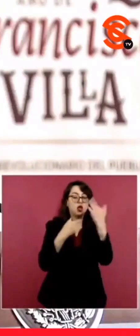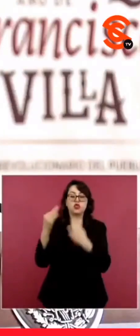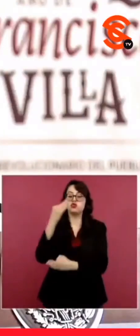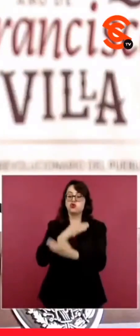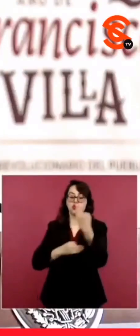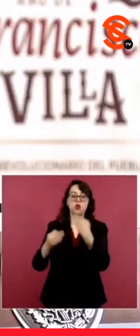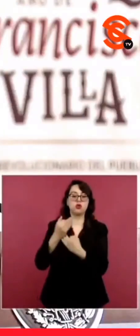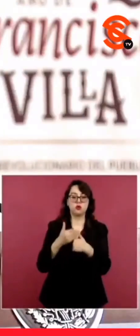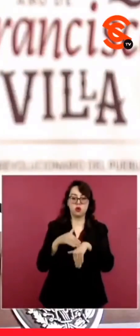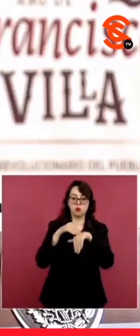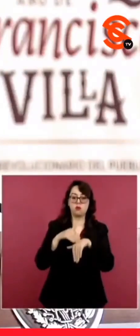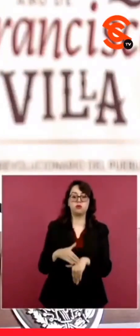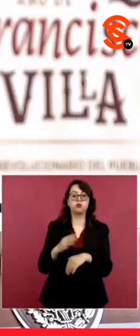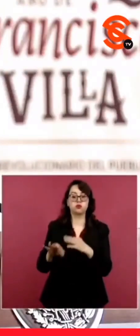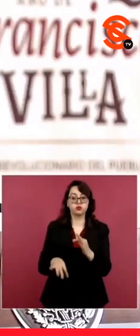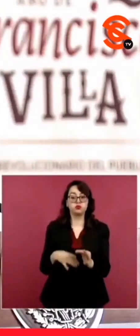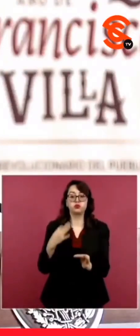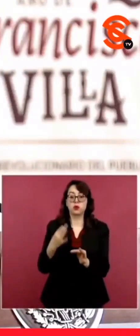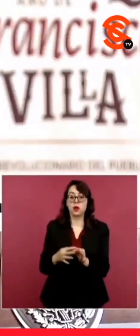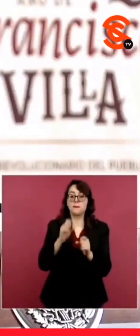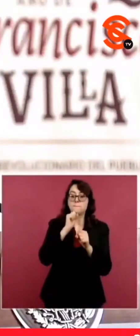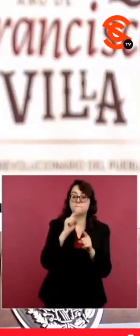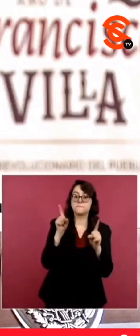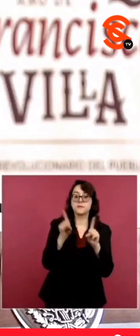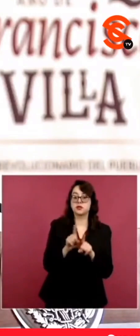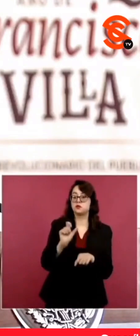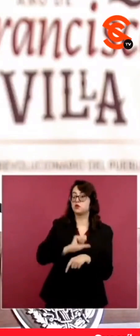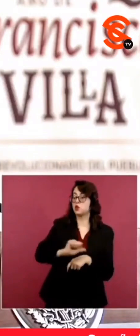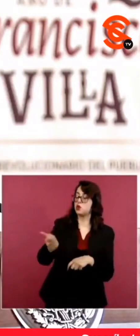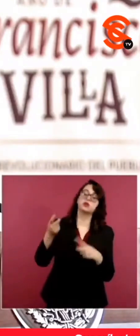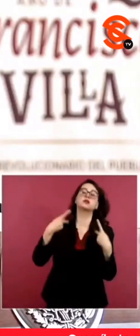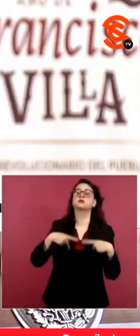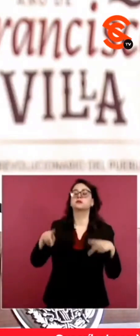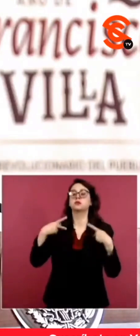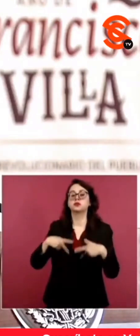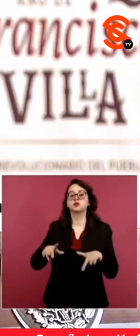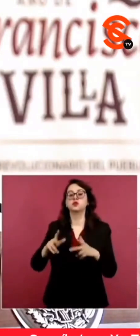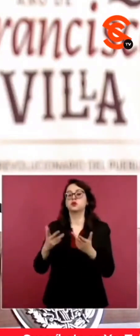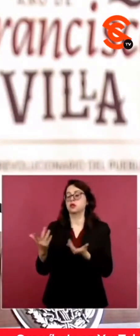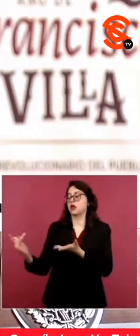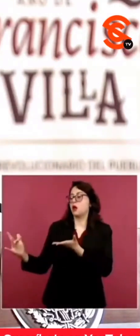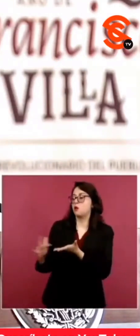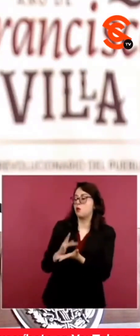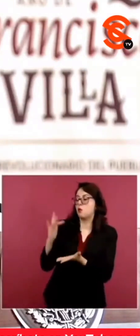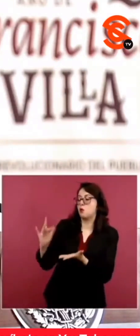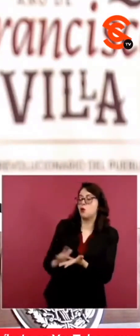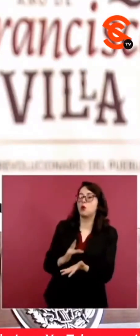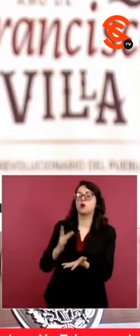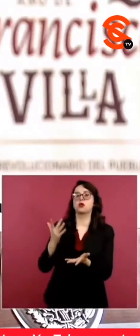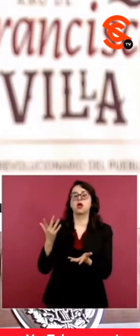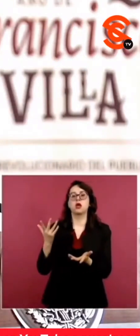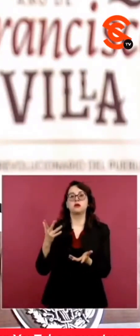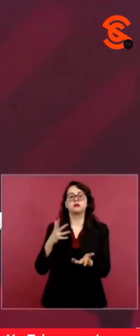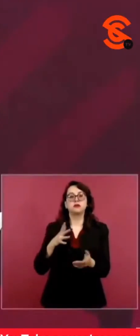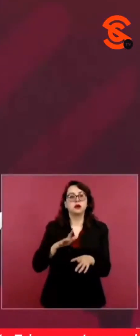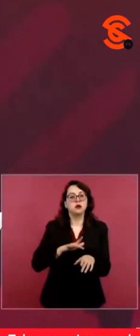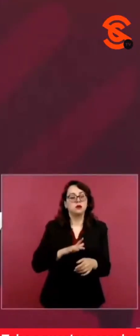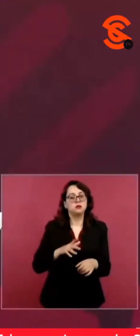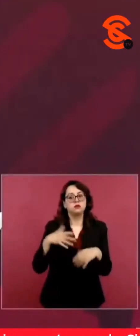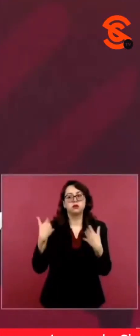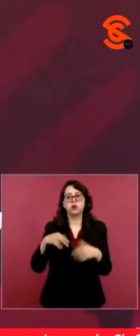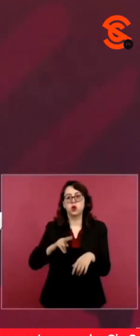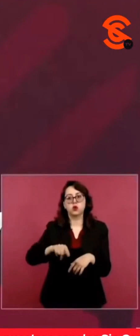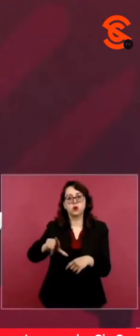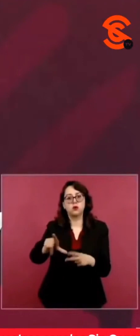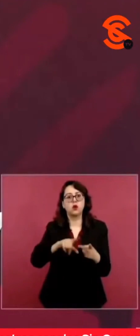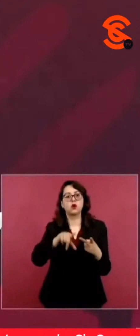máximo y seguimos encontrando aliadas y aliados de los consumidores que dan por abajo del precio máximo. Hay casos en Nuevo